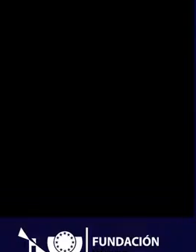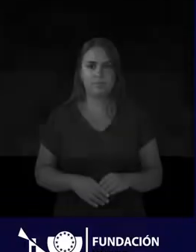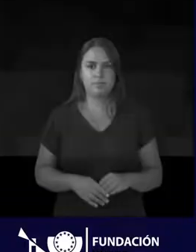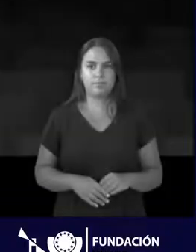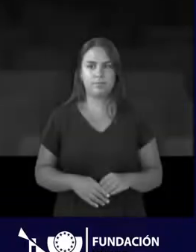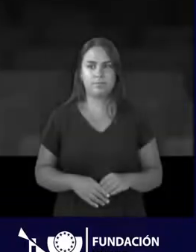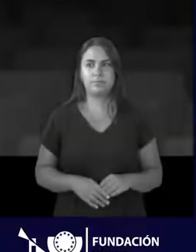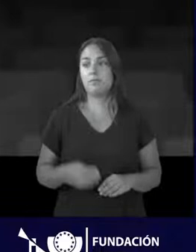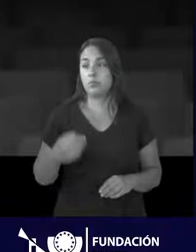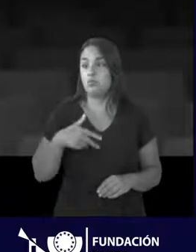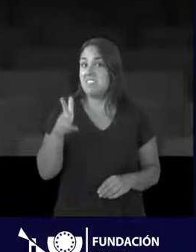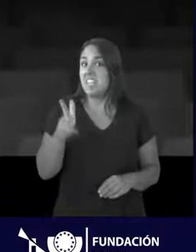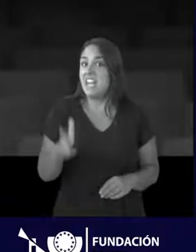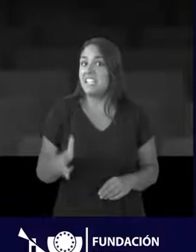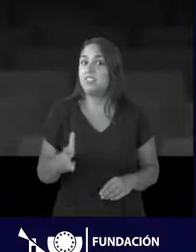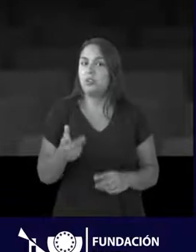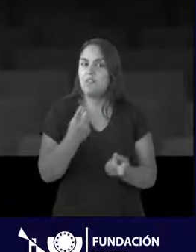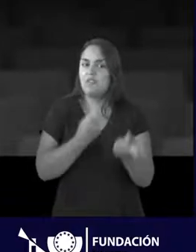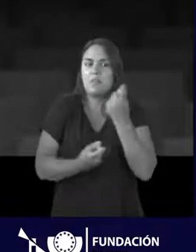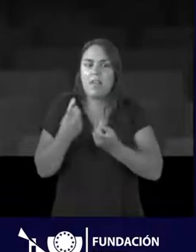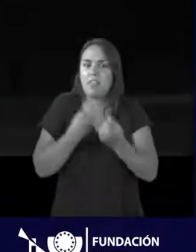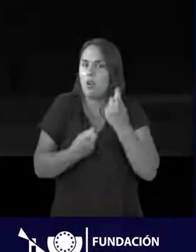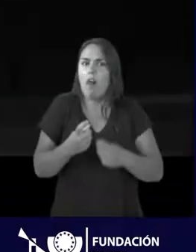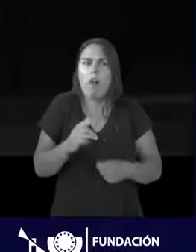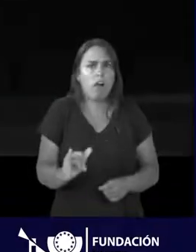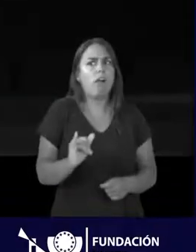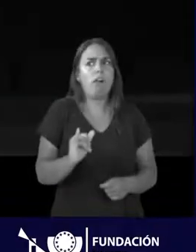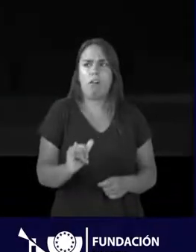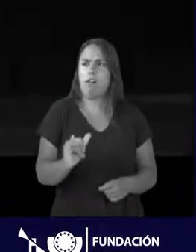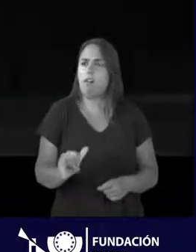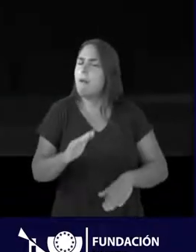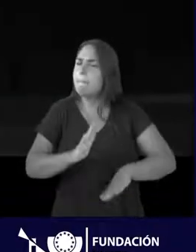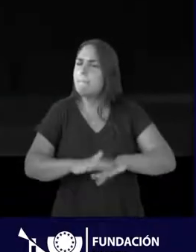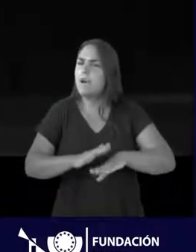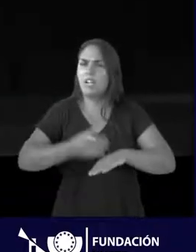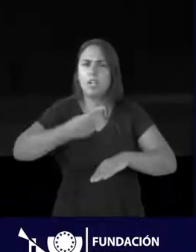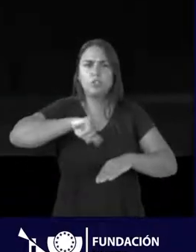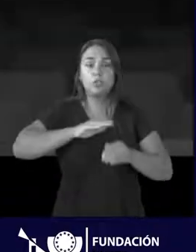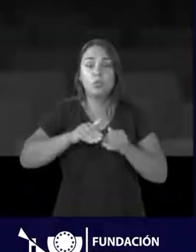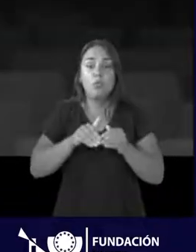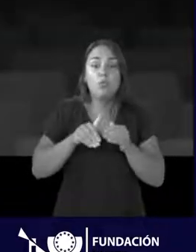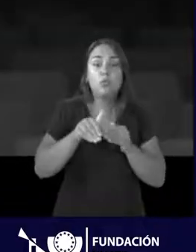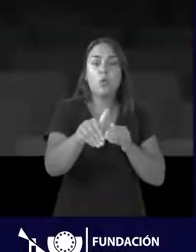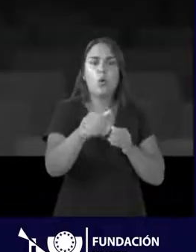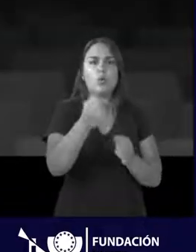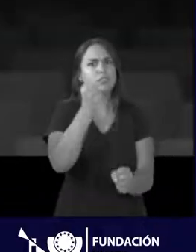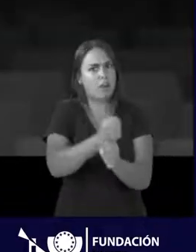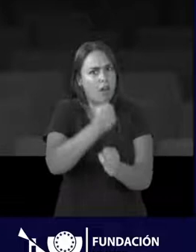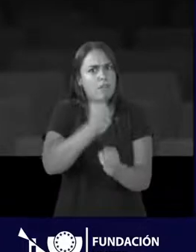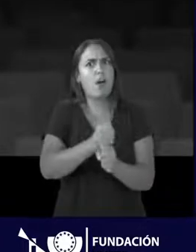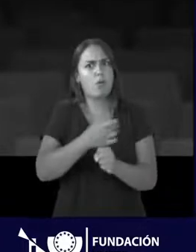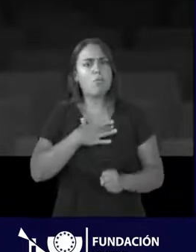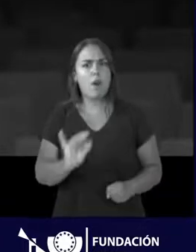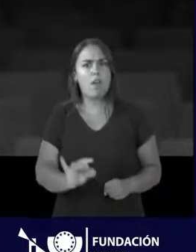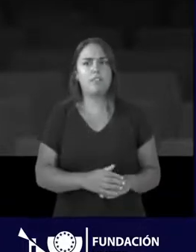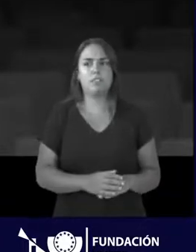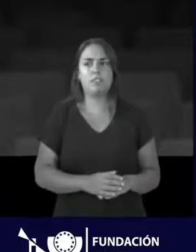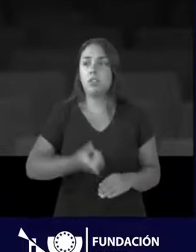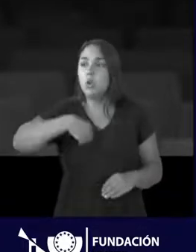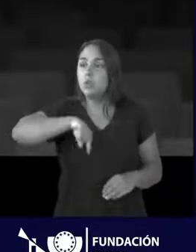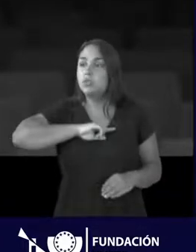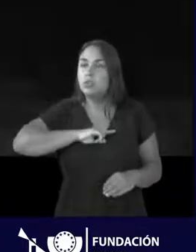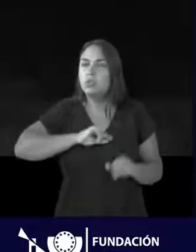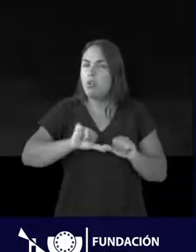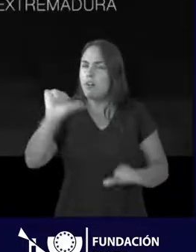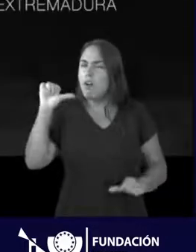activa Y tenemos derecho a informarnos para nuestro futuro un